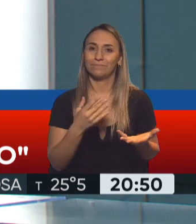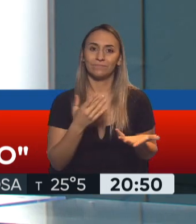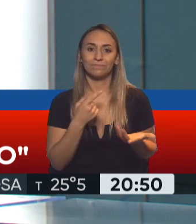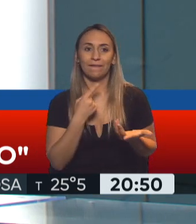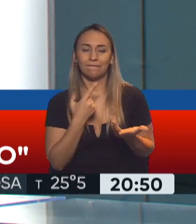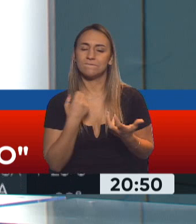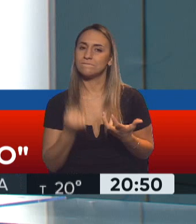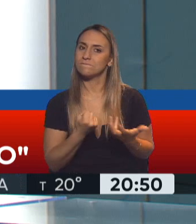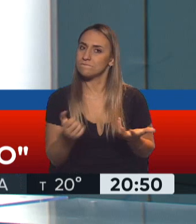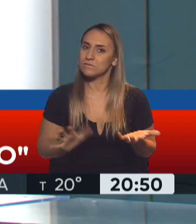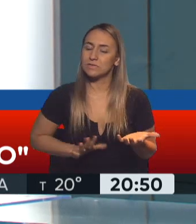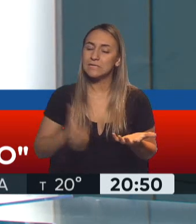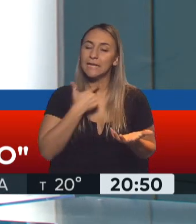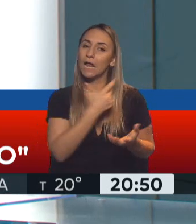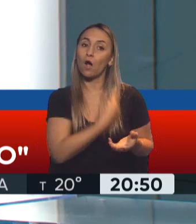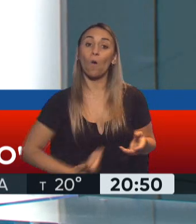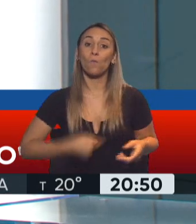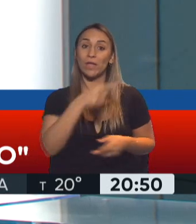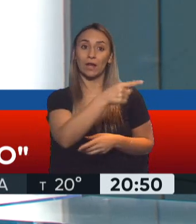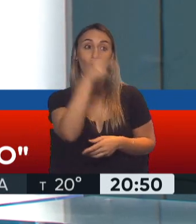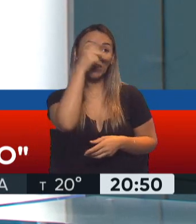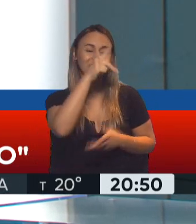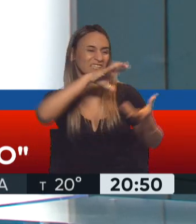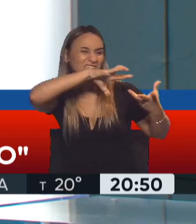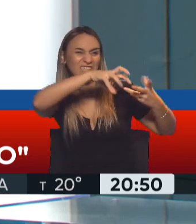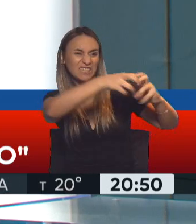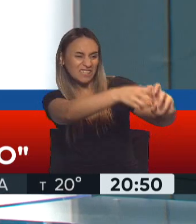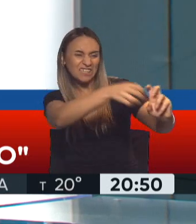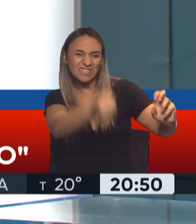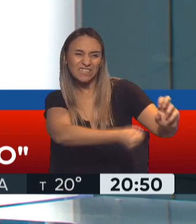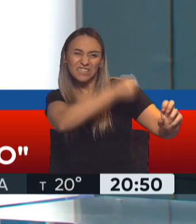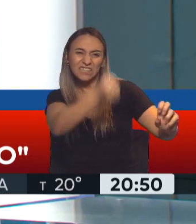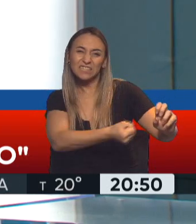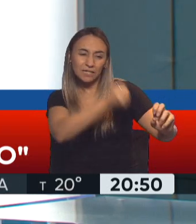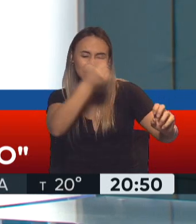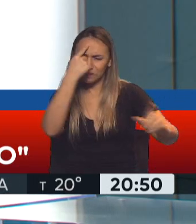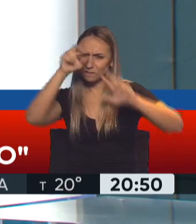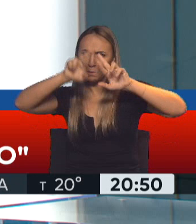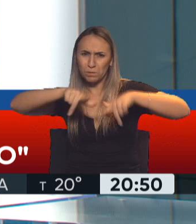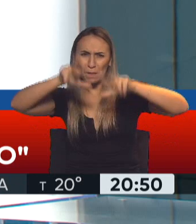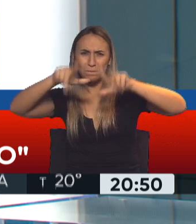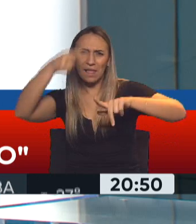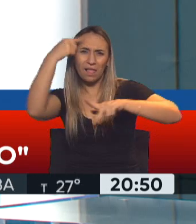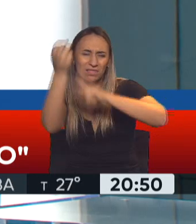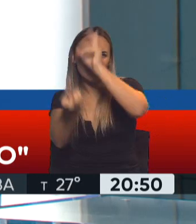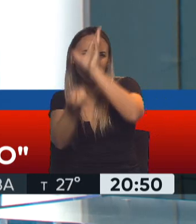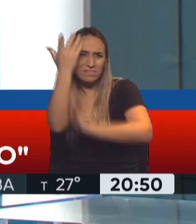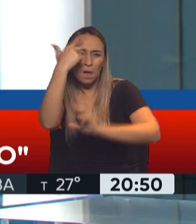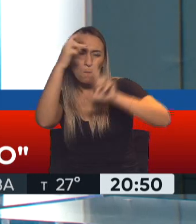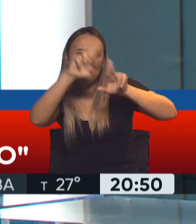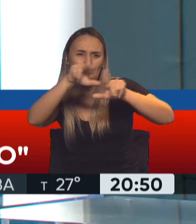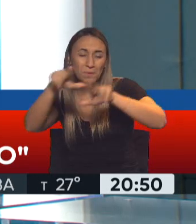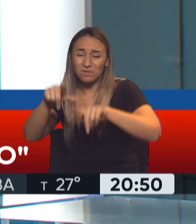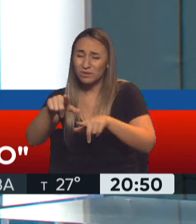esté directamente a los kirchner y lo lleva a intentar esta opereta operetas de cuatro pero